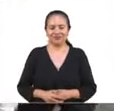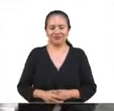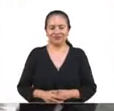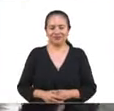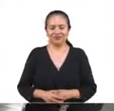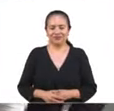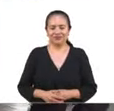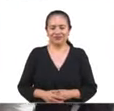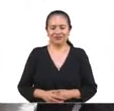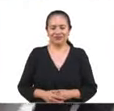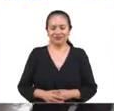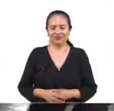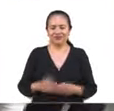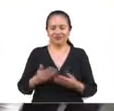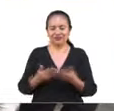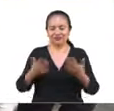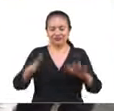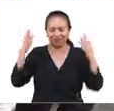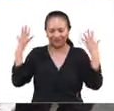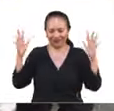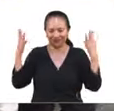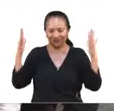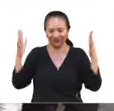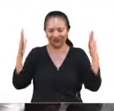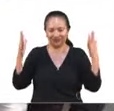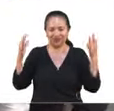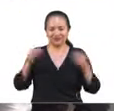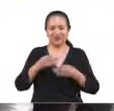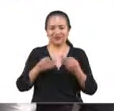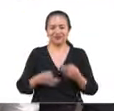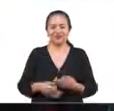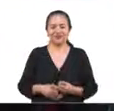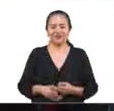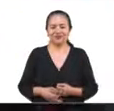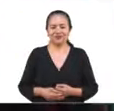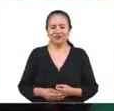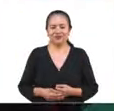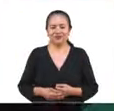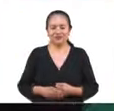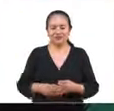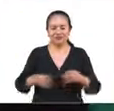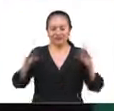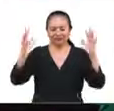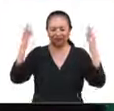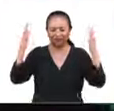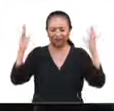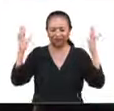Vamos a levantar nuestras manos, esas manos trabajadoras, vamos a levantarlas todas.